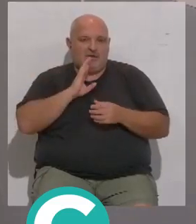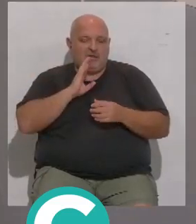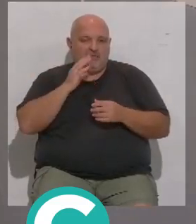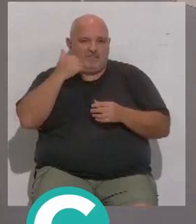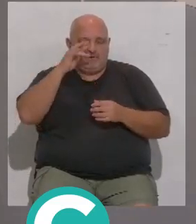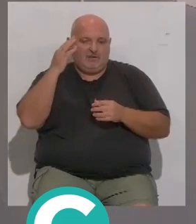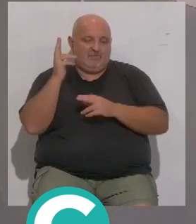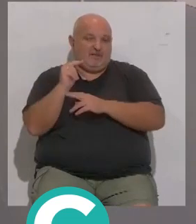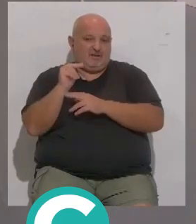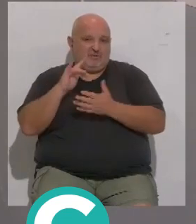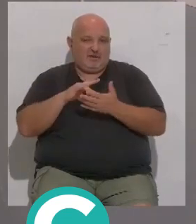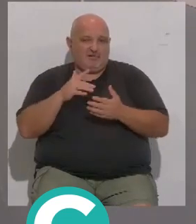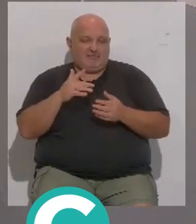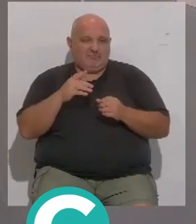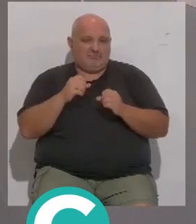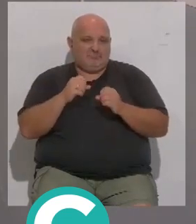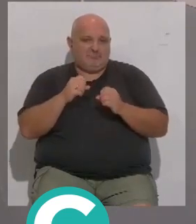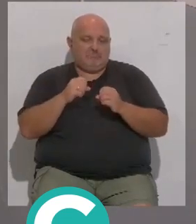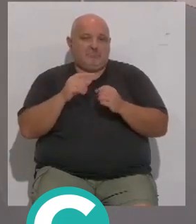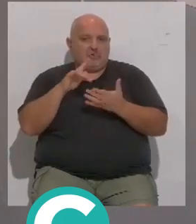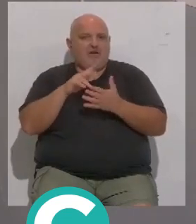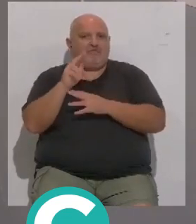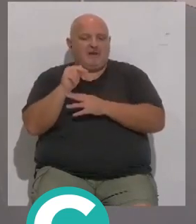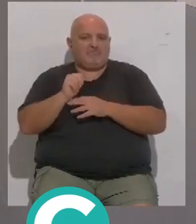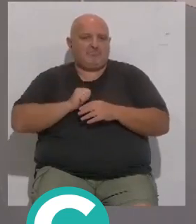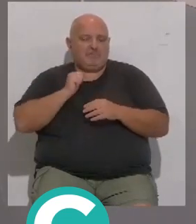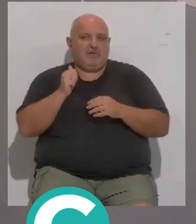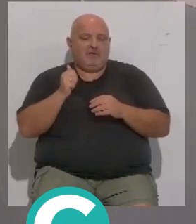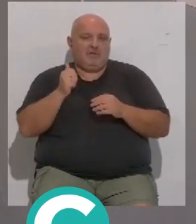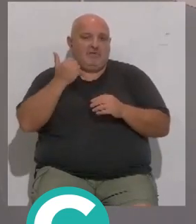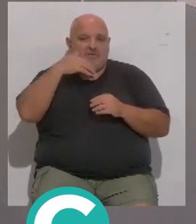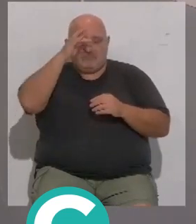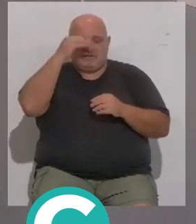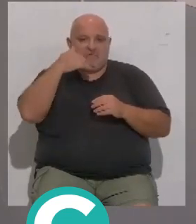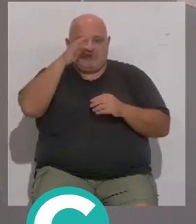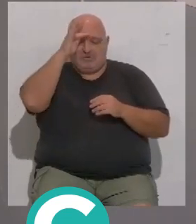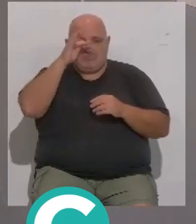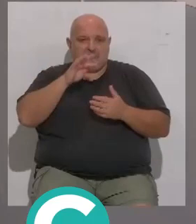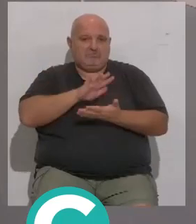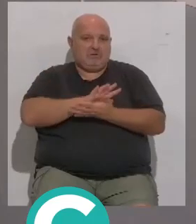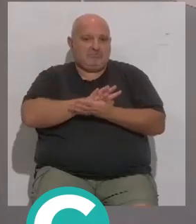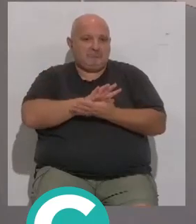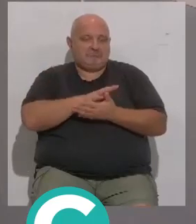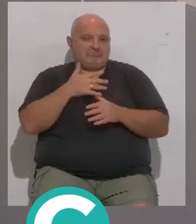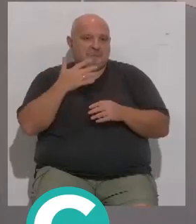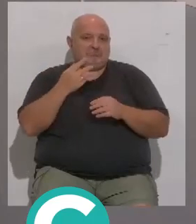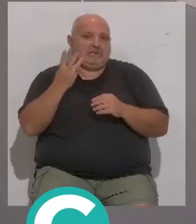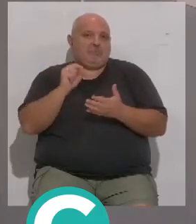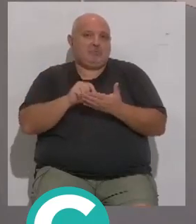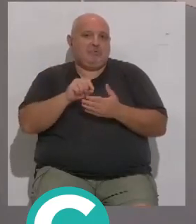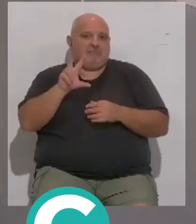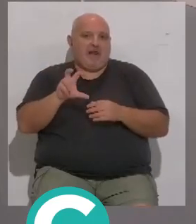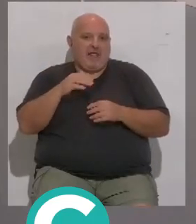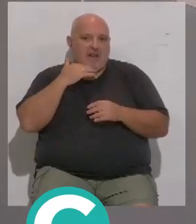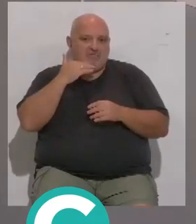de semana frente al Real Valladolid. Justamente fue un viernes, disfrutamos del fin de semana también con esa tranquilidad por esos 3 puntos